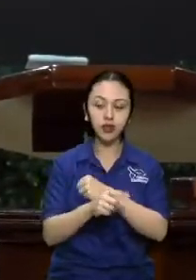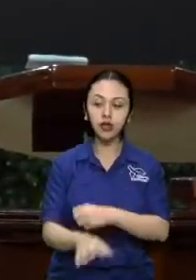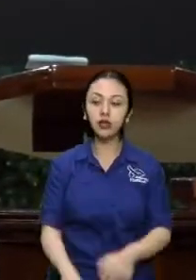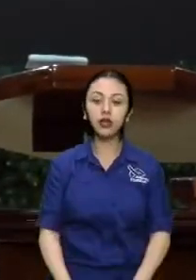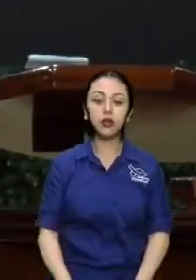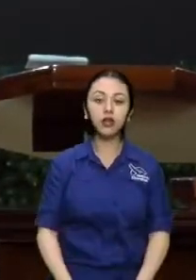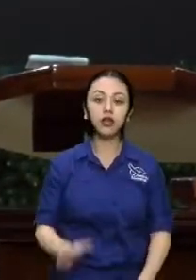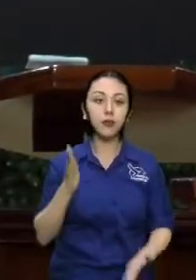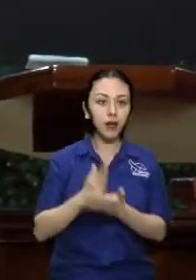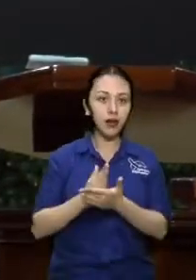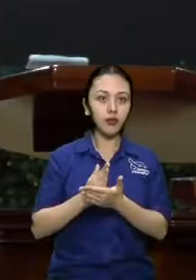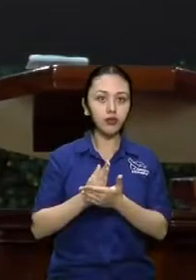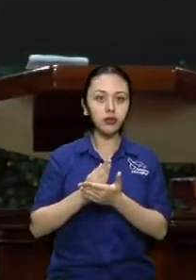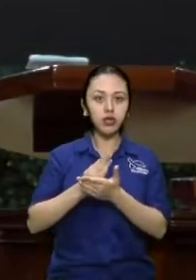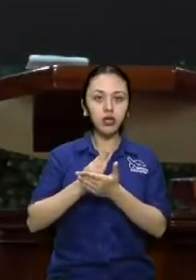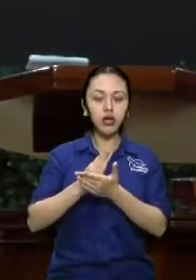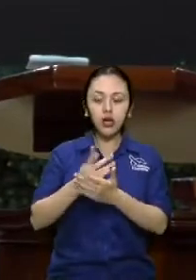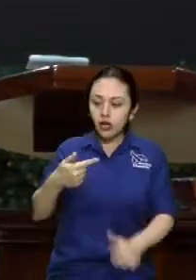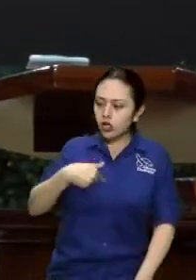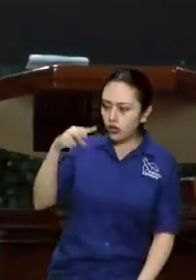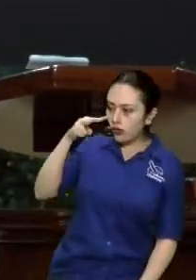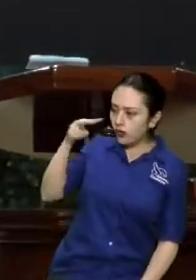Y yo sentí el impulso de bajarme.